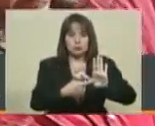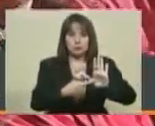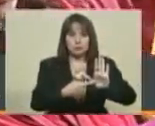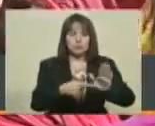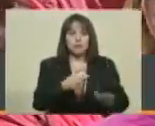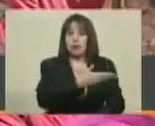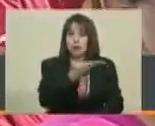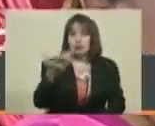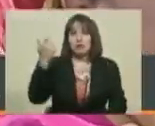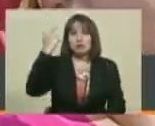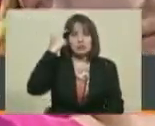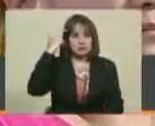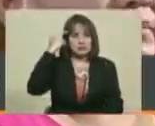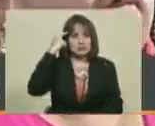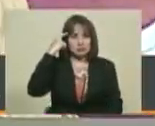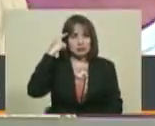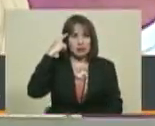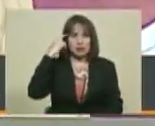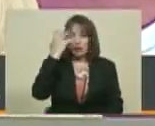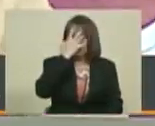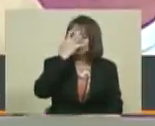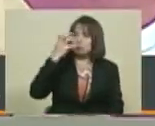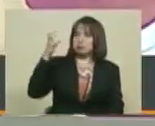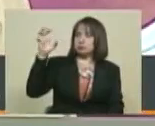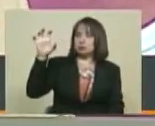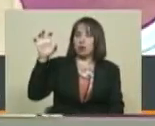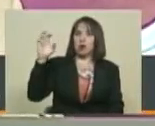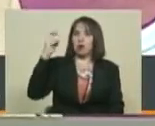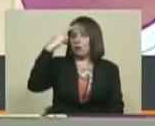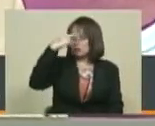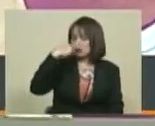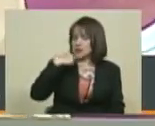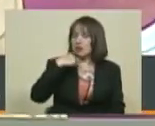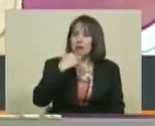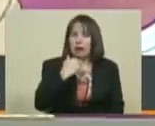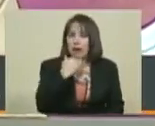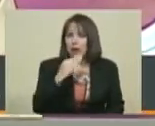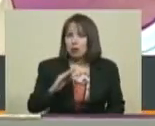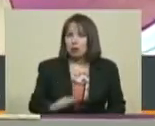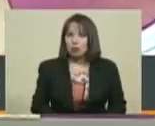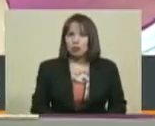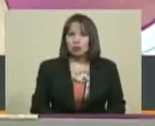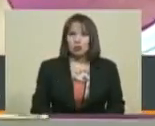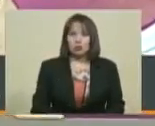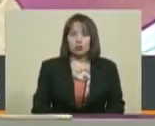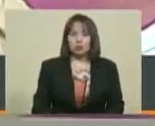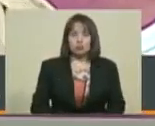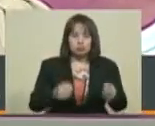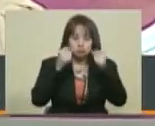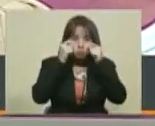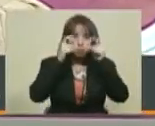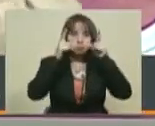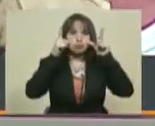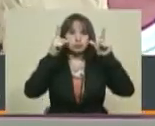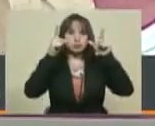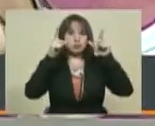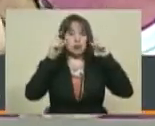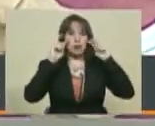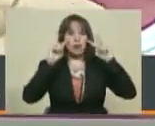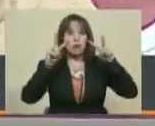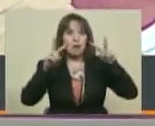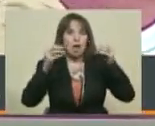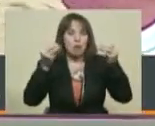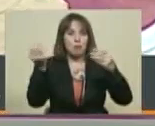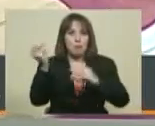que todos se quiten el velo, si es que lo tienen. abran los ojos aún